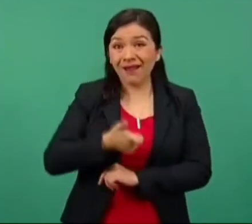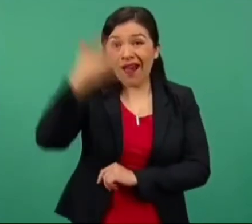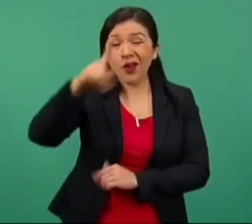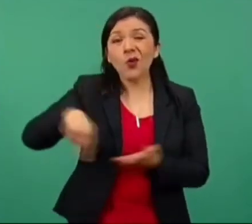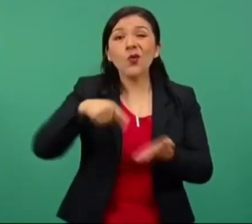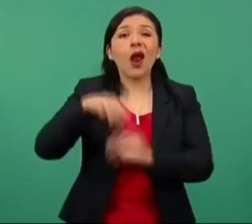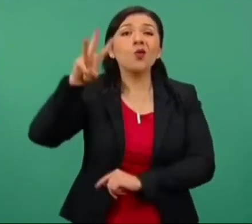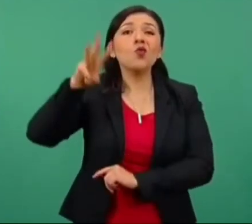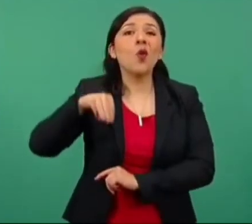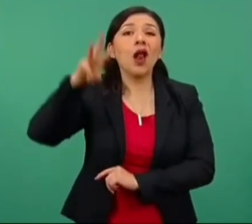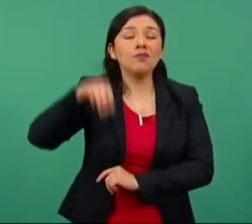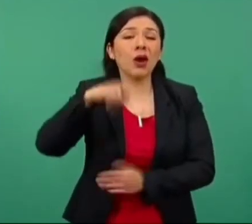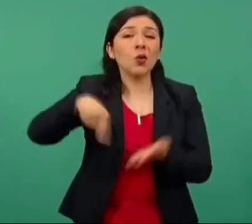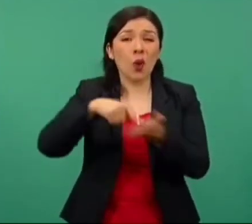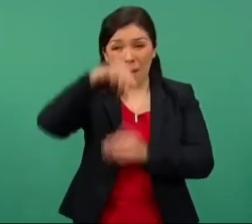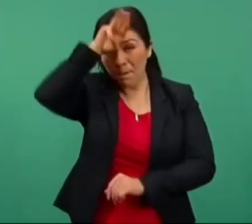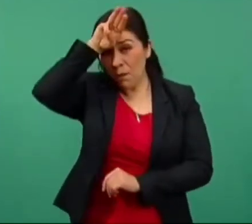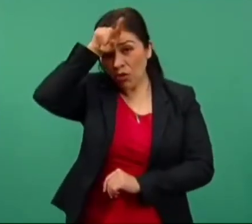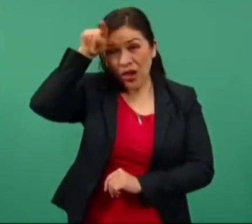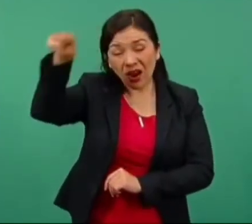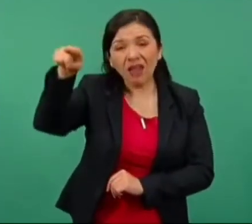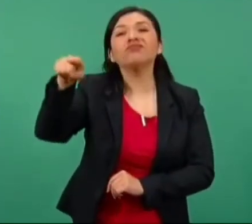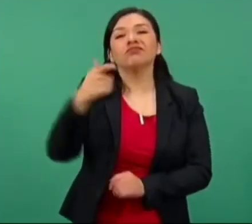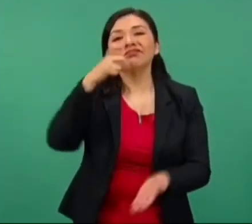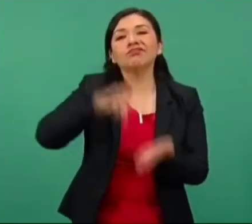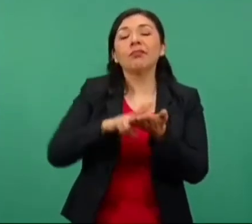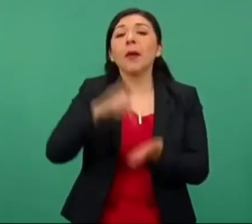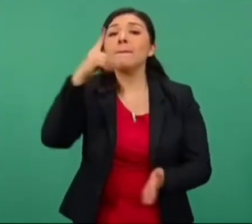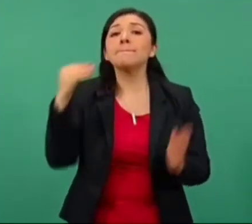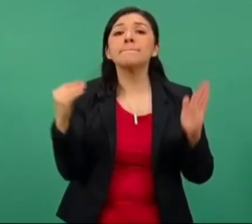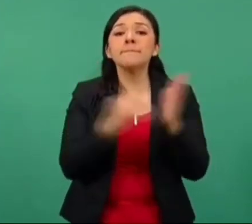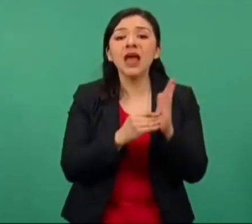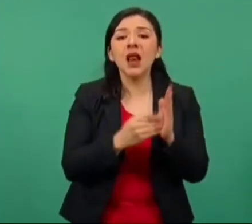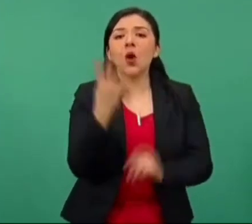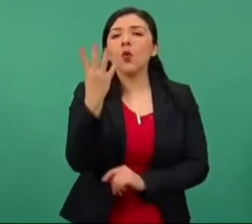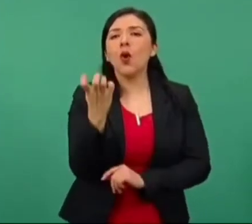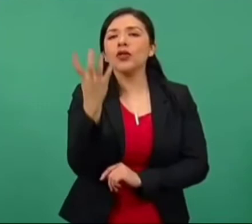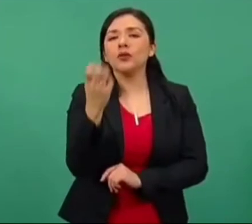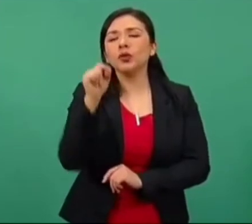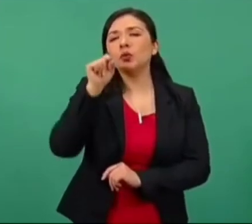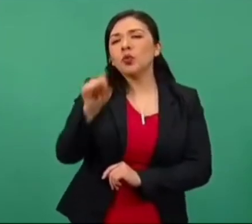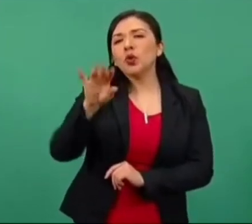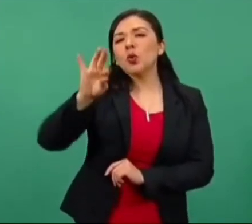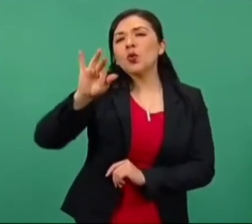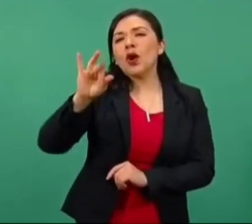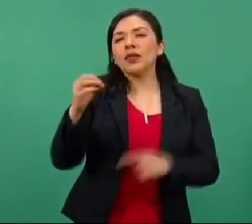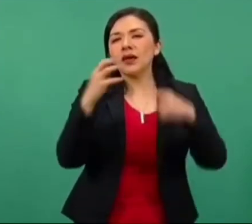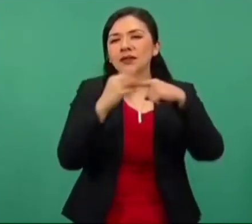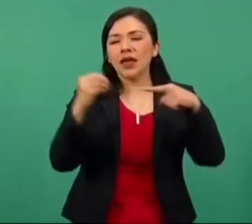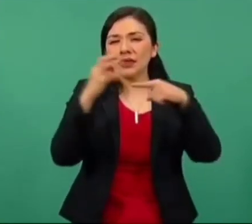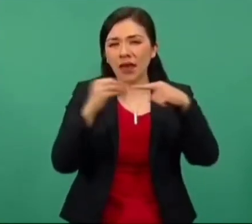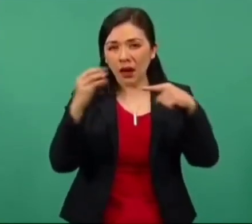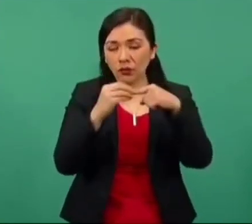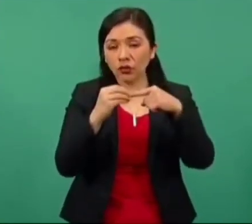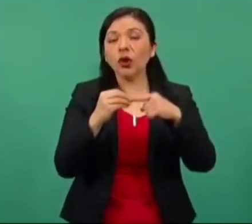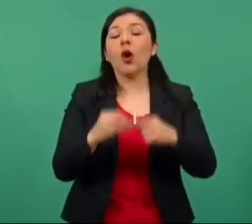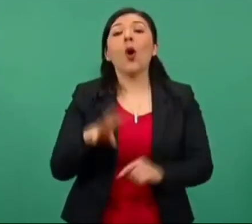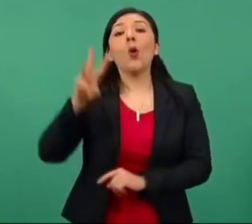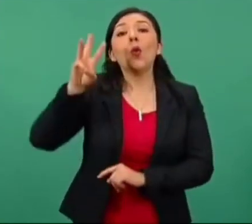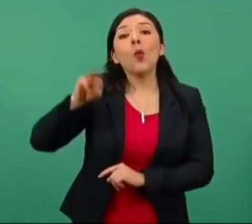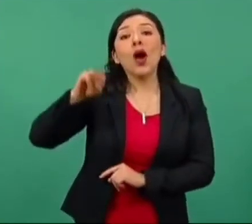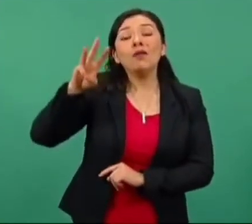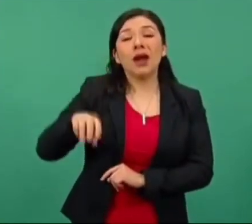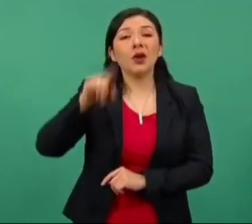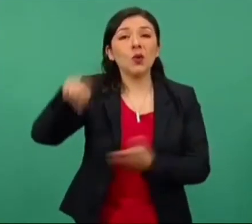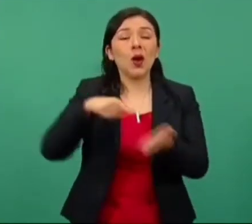Walmart Las Torres en Monterrey, Nuevo León, mil cuatro pesos con cuarenta centavos. Walmart